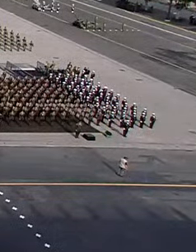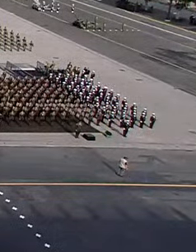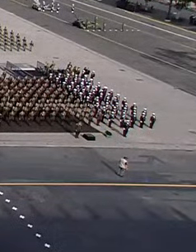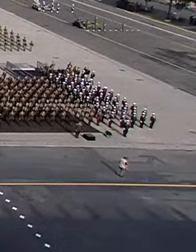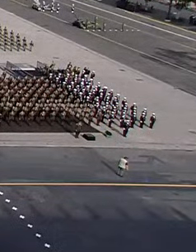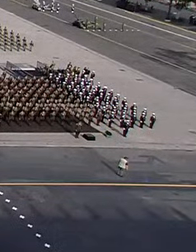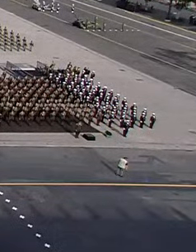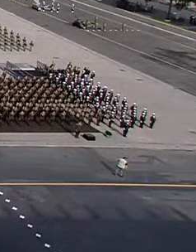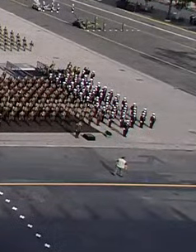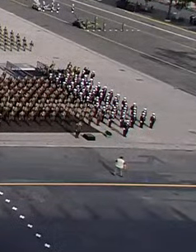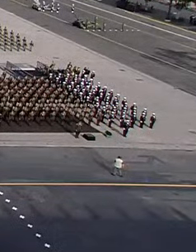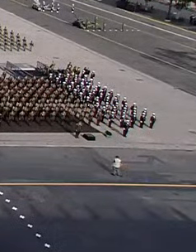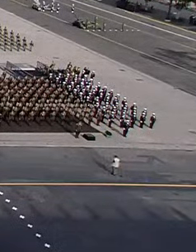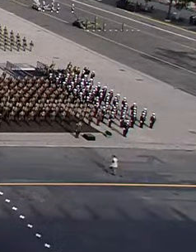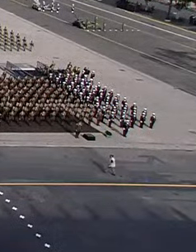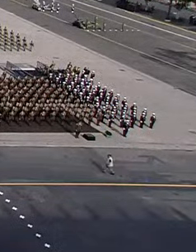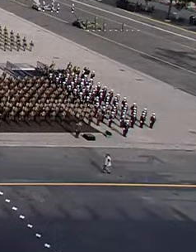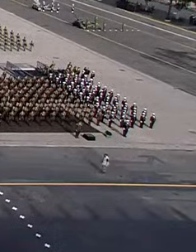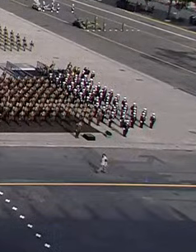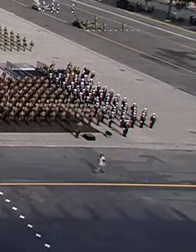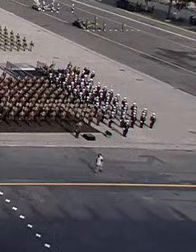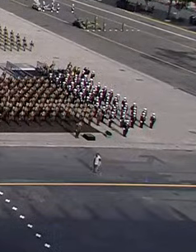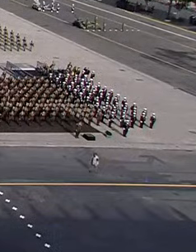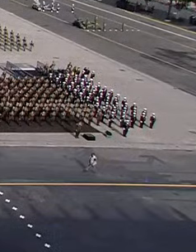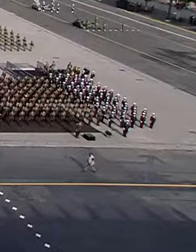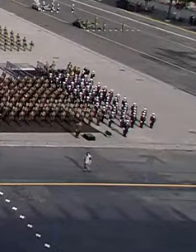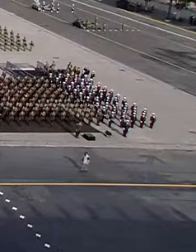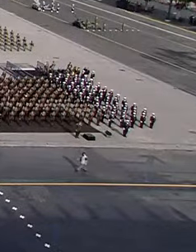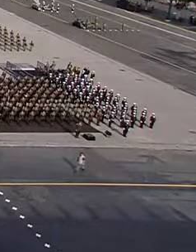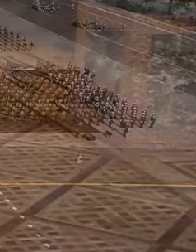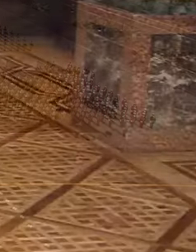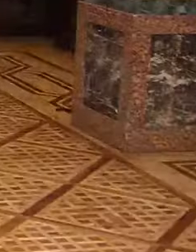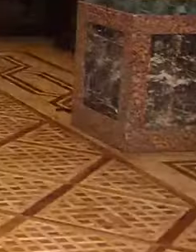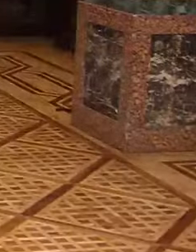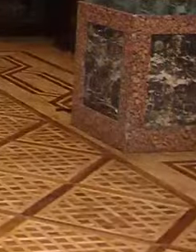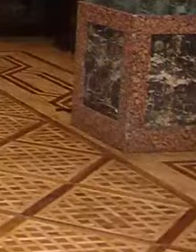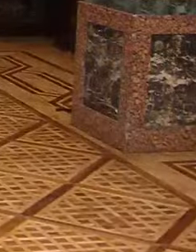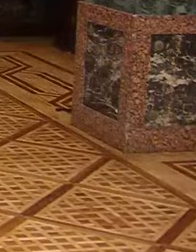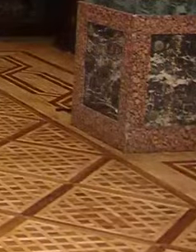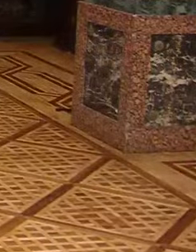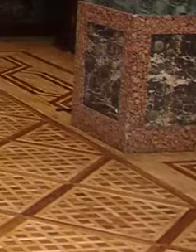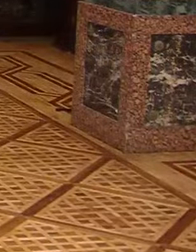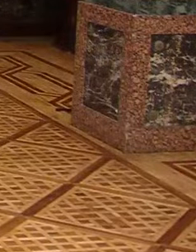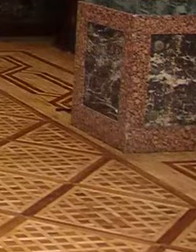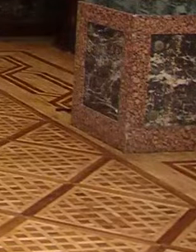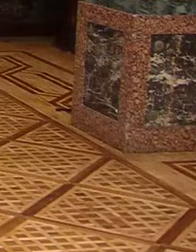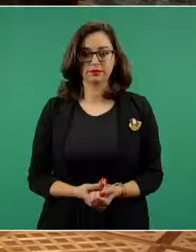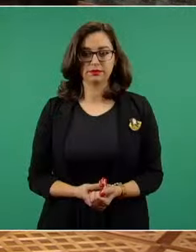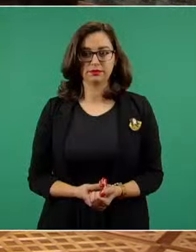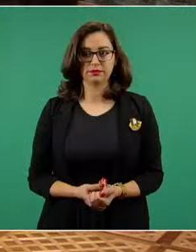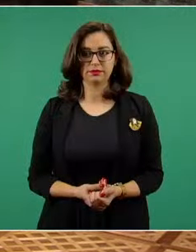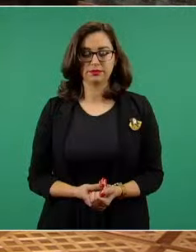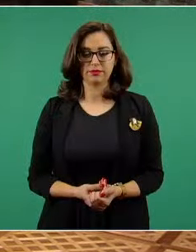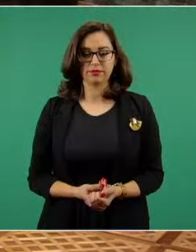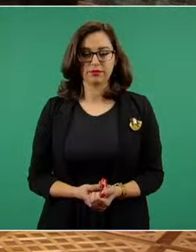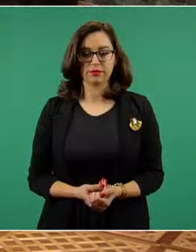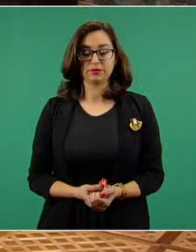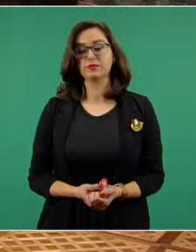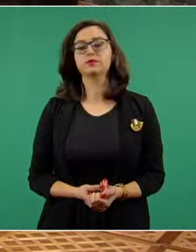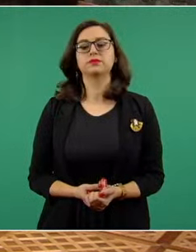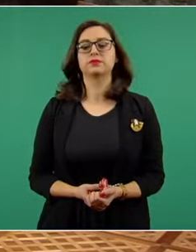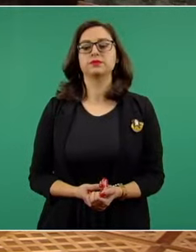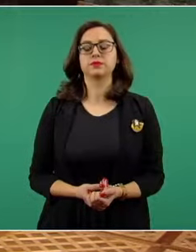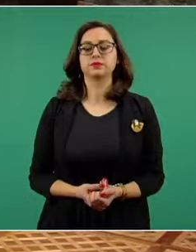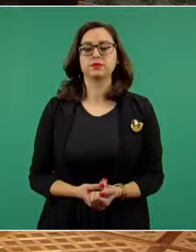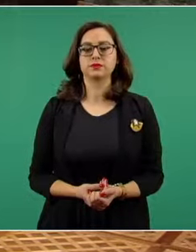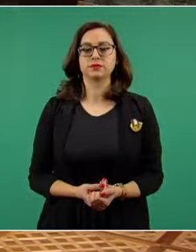Muy buenos días a todos. Soy el general brigadier diplomado Estado Mayor Óscar Rentería Chazarino, perteneciente al Ejército